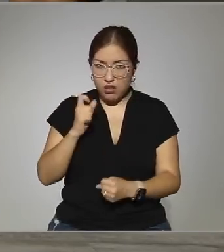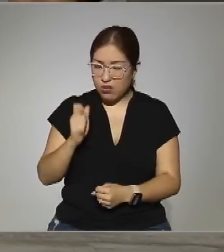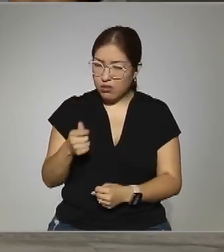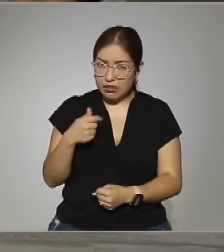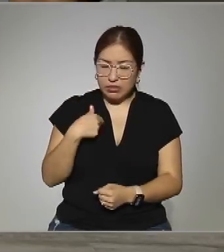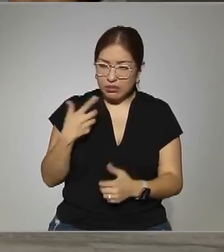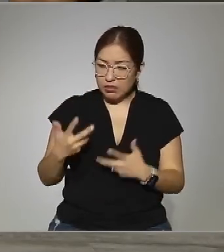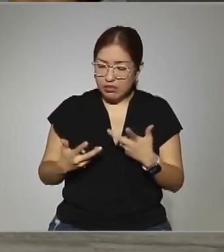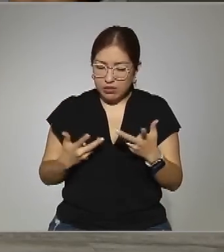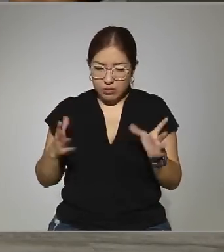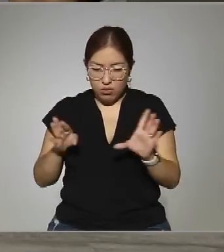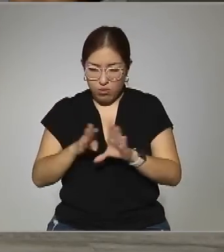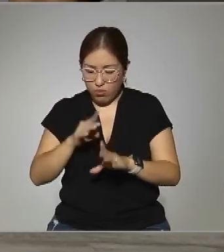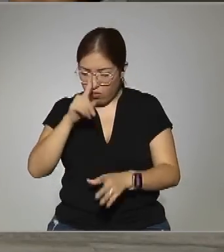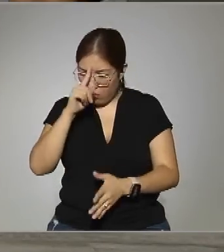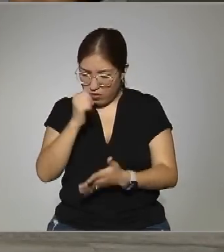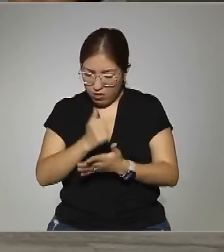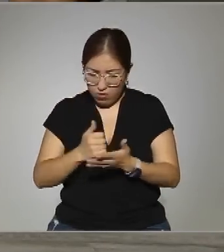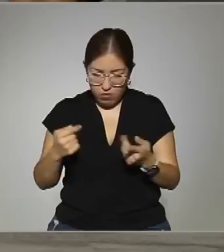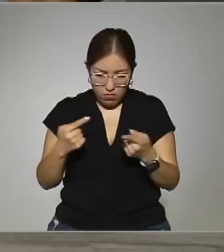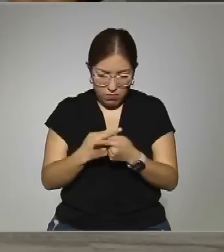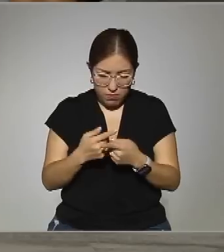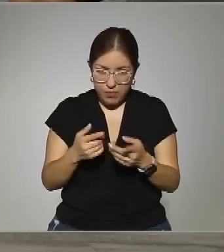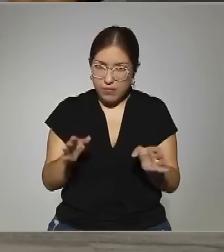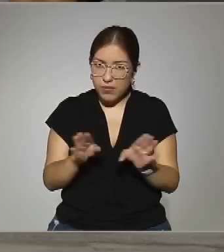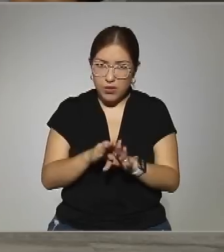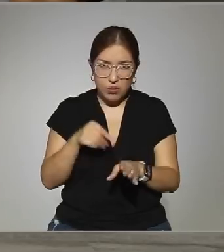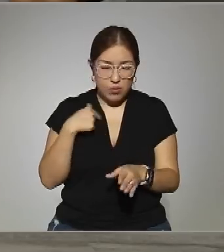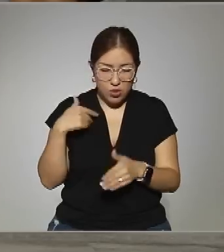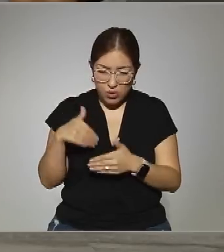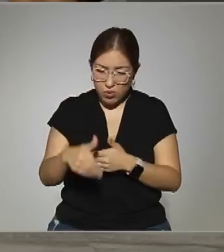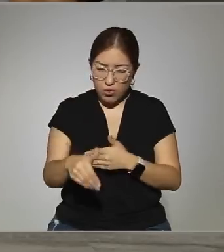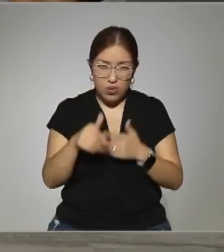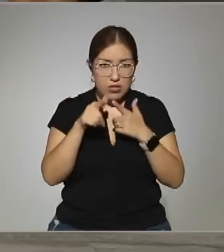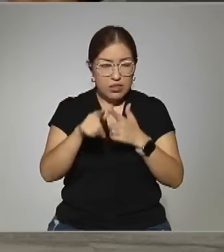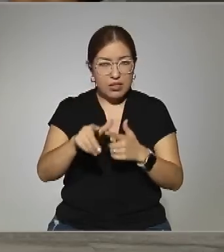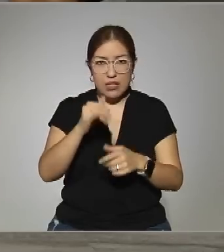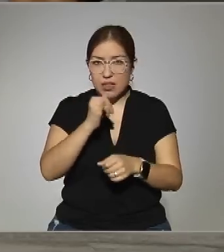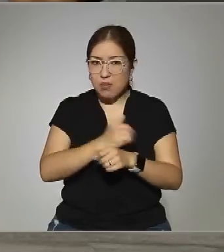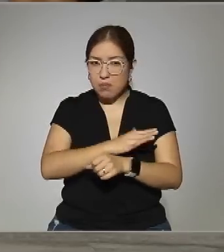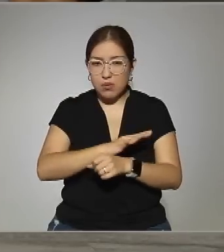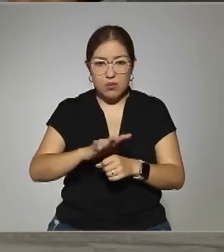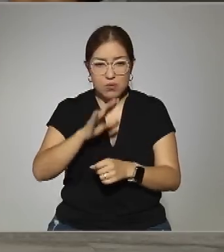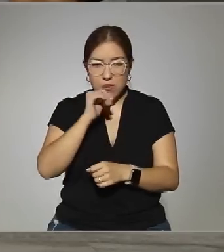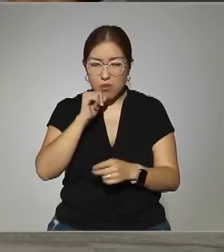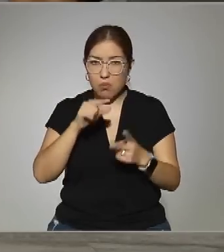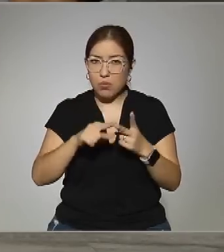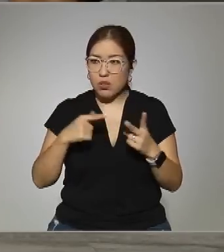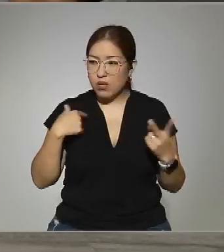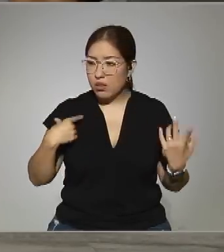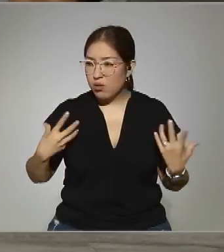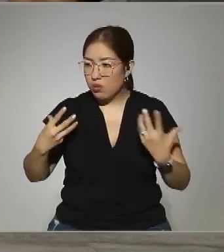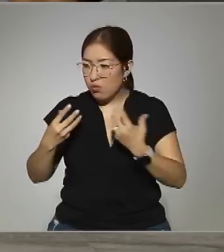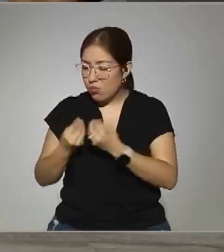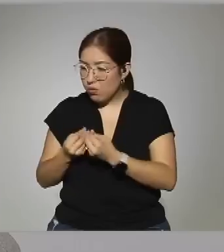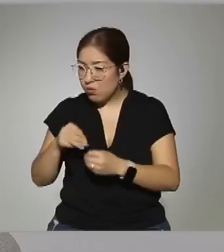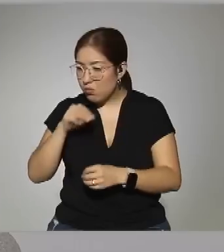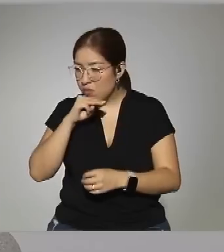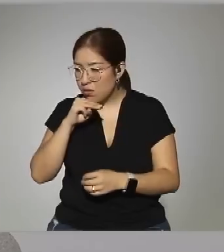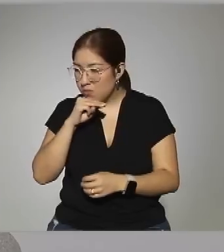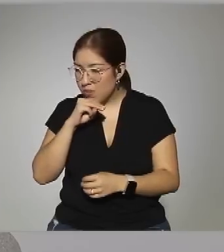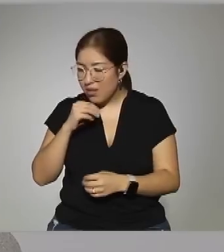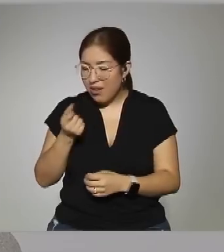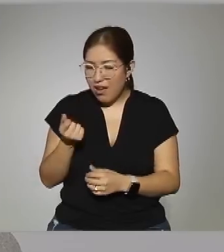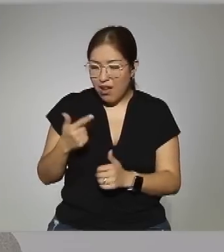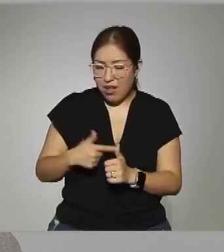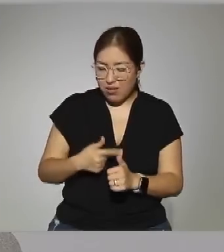además estás imposibilitada para continuar la vida, que tienes que irte con ella, que hay algo en ti que no funciona